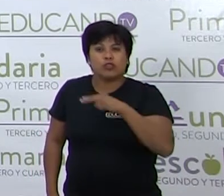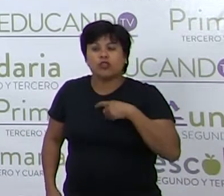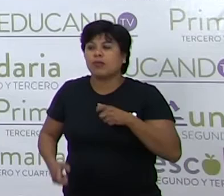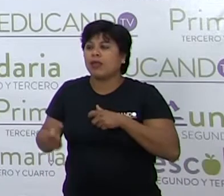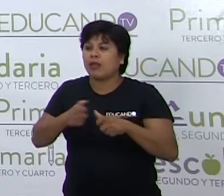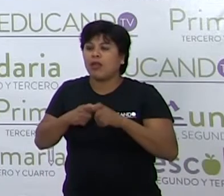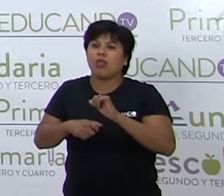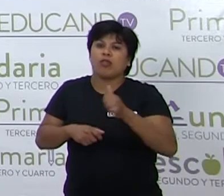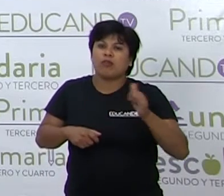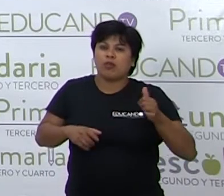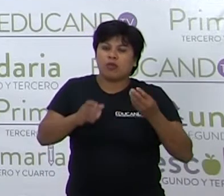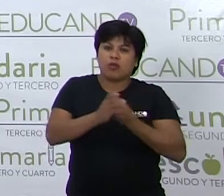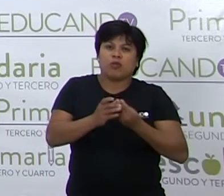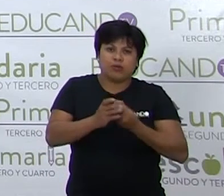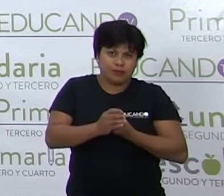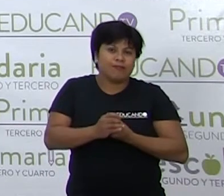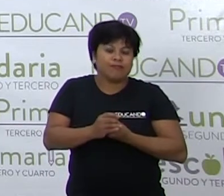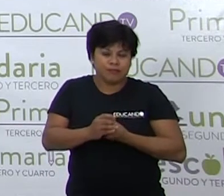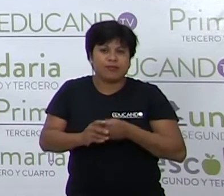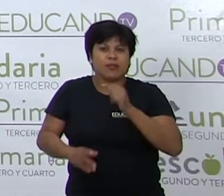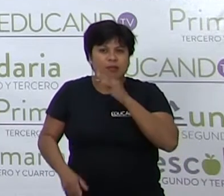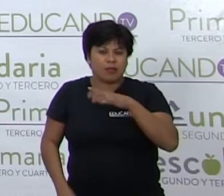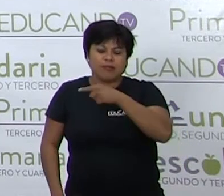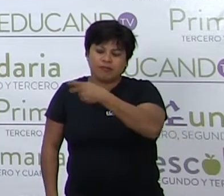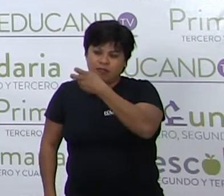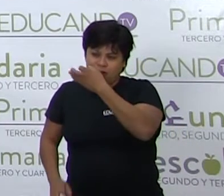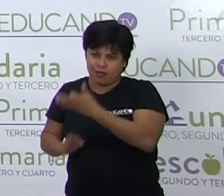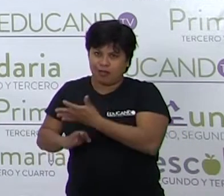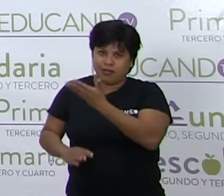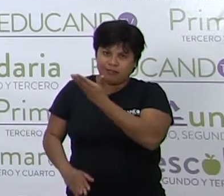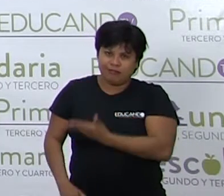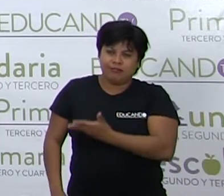sesión anterior también y aquí lo tenemos